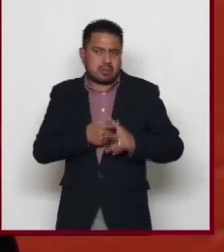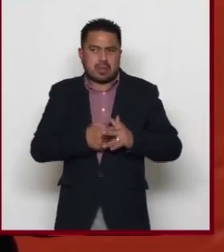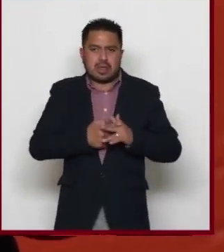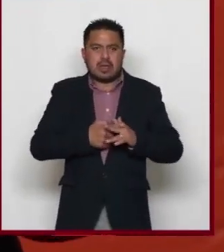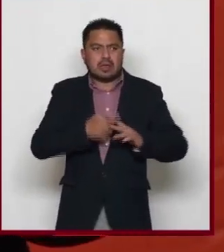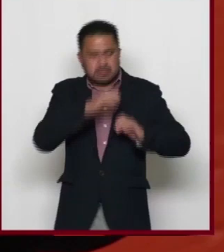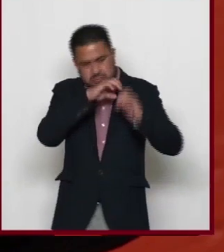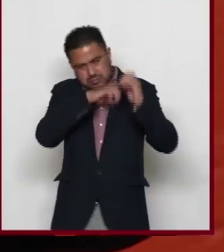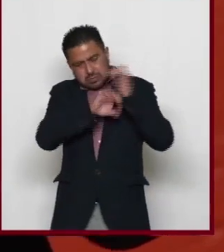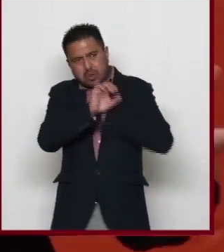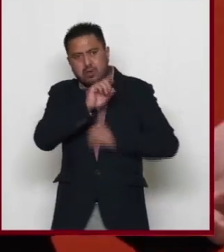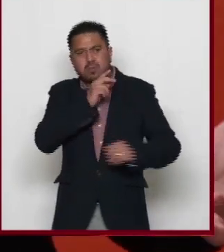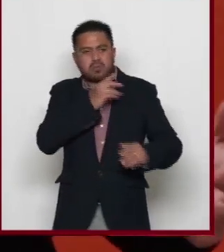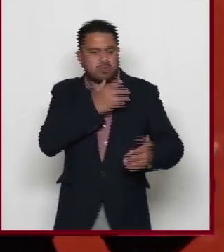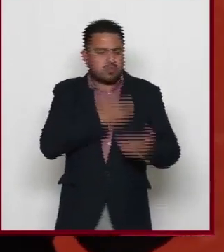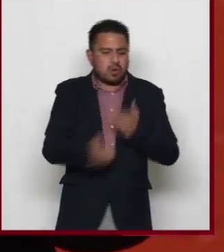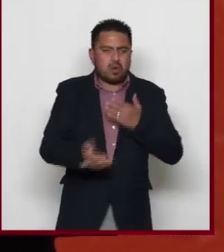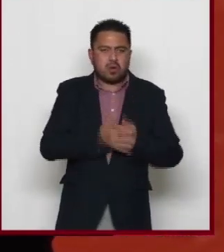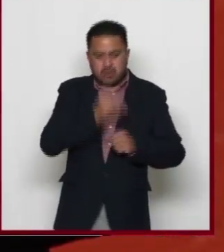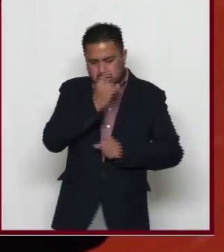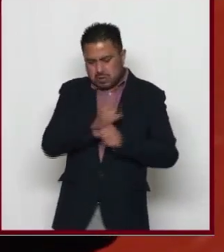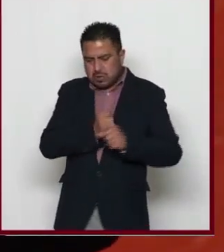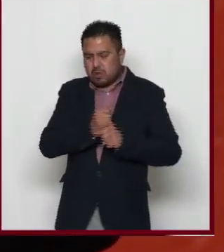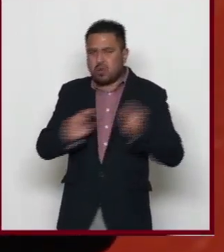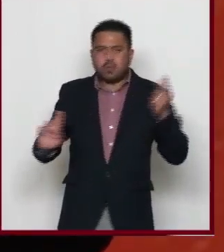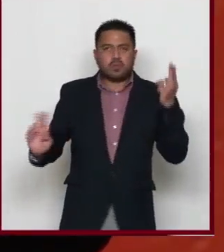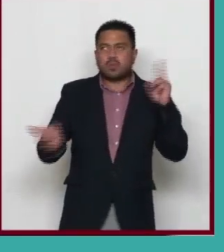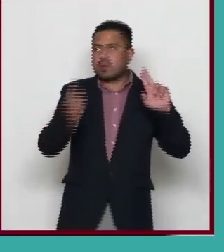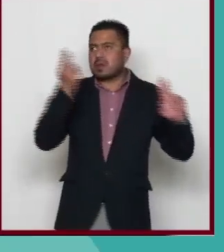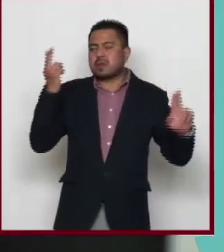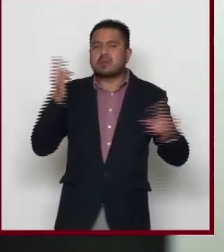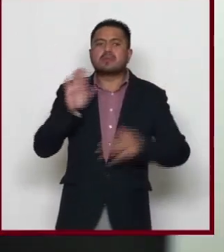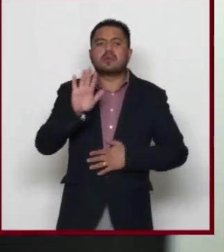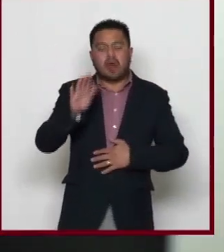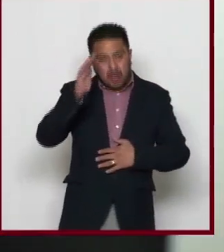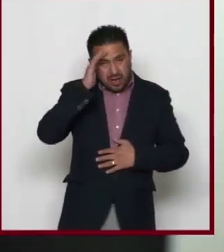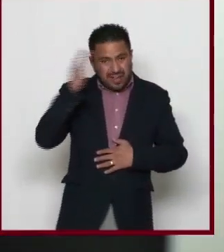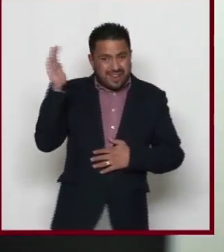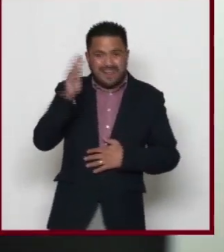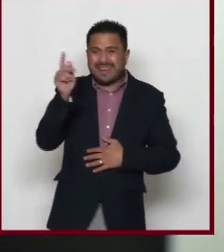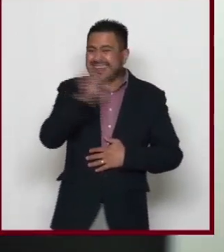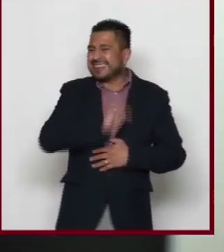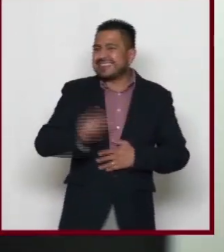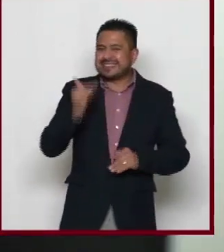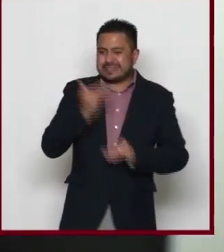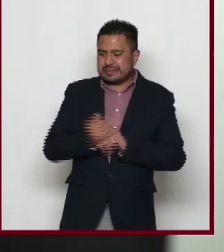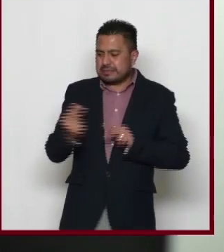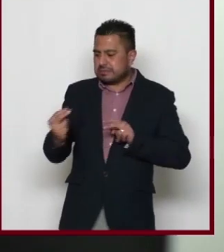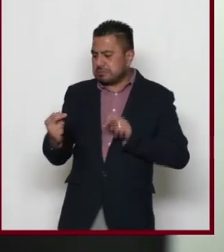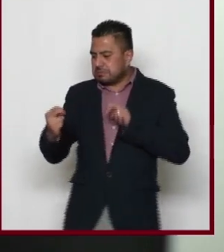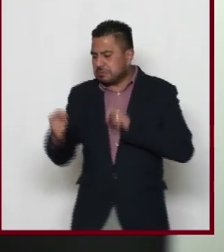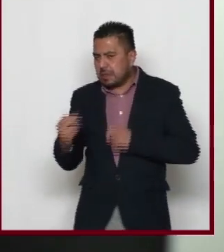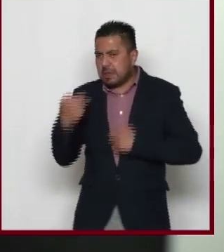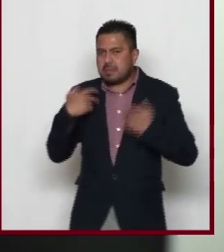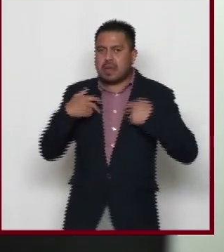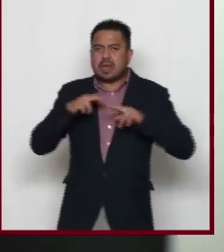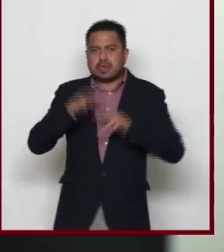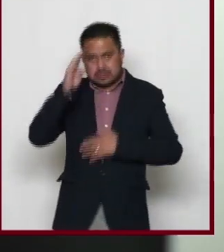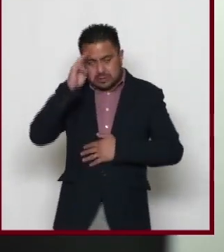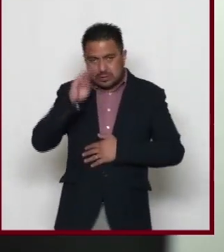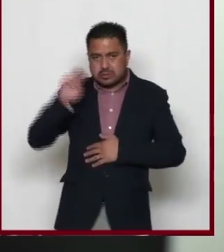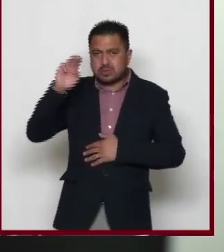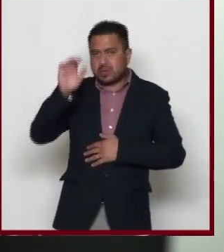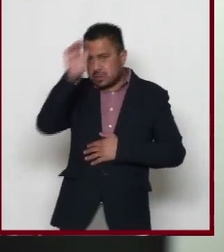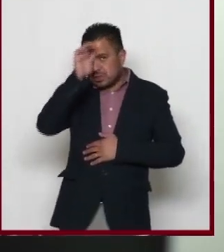que los astrónomos modernos utilizan para explorar el universo. Hola, ¿qué tal? Estamos ahora con el maestro en